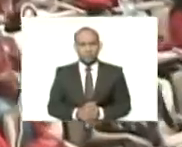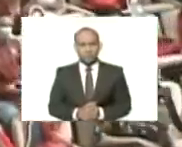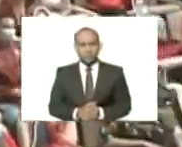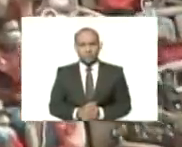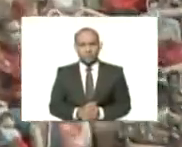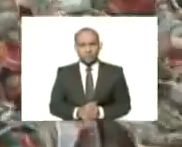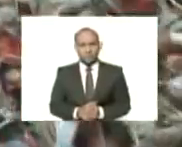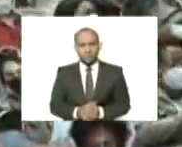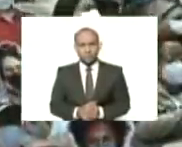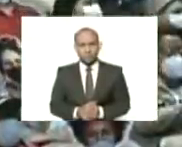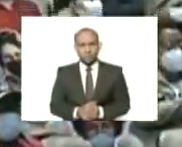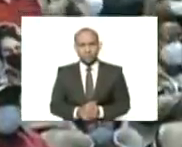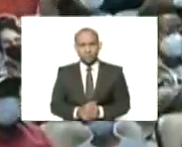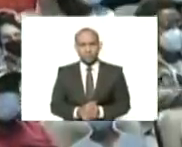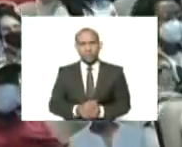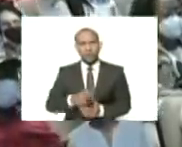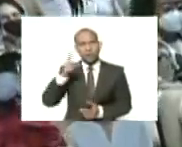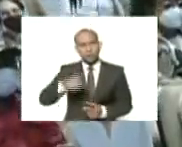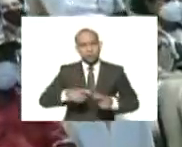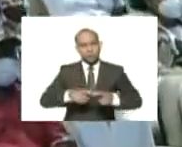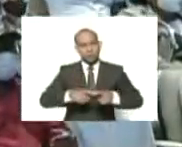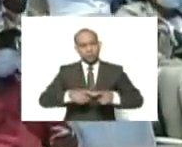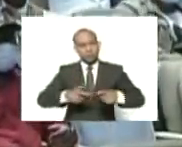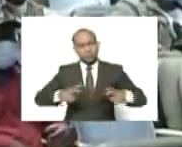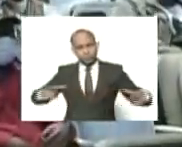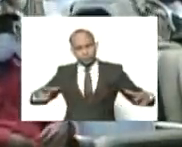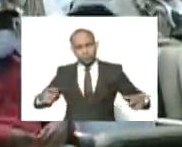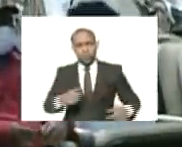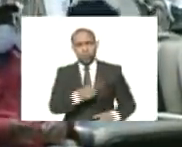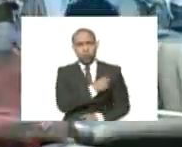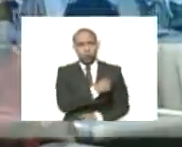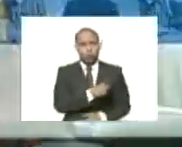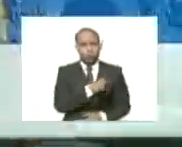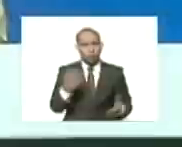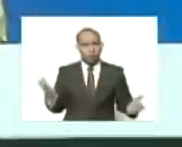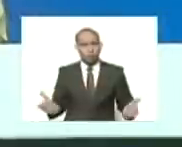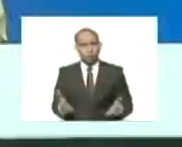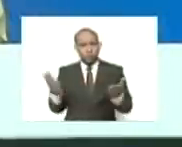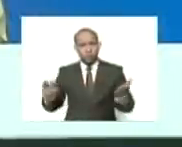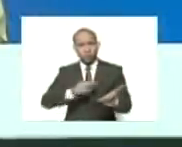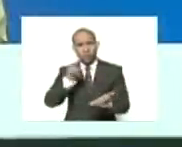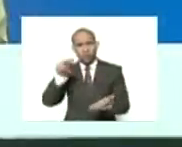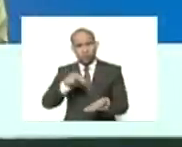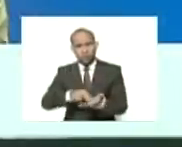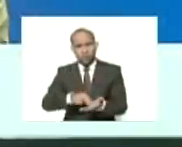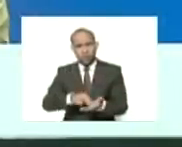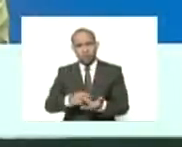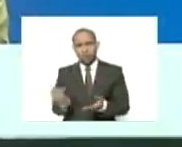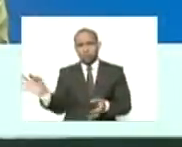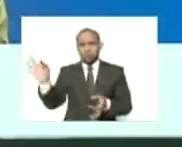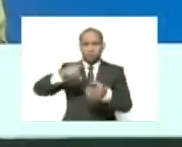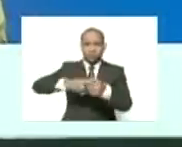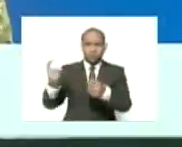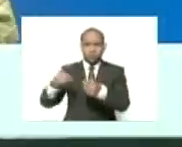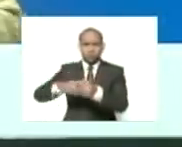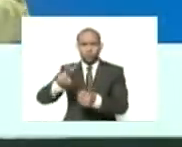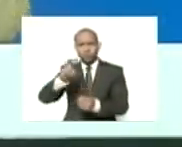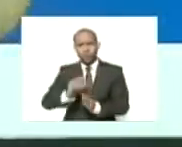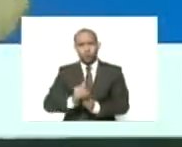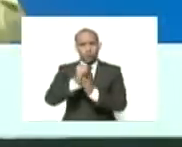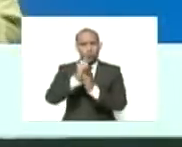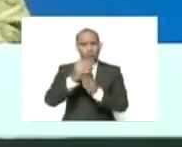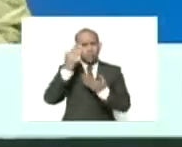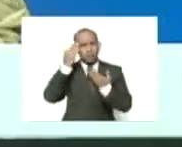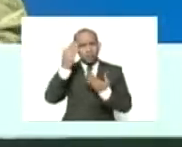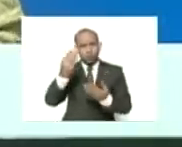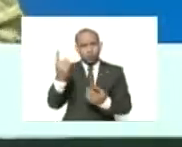Debemos ampliar el Comité Promotor Nacional, invitar nuevos líderes. Saludo no solo a